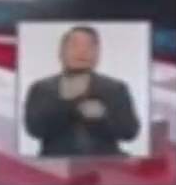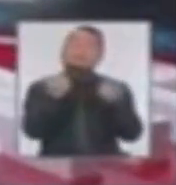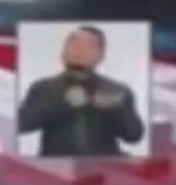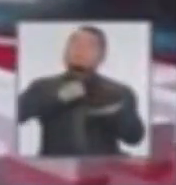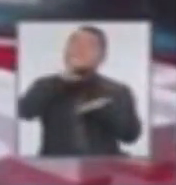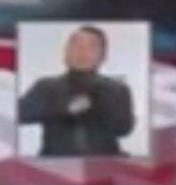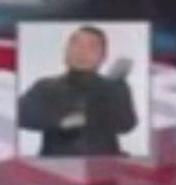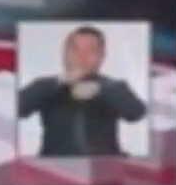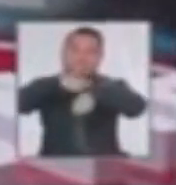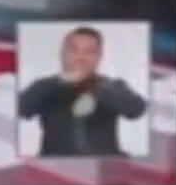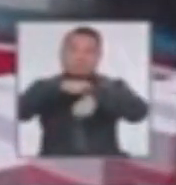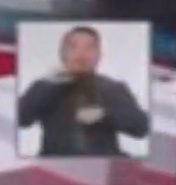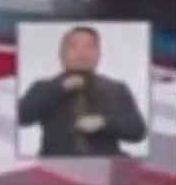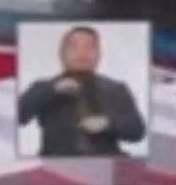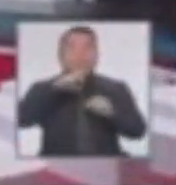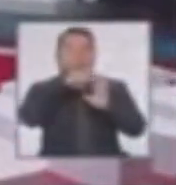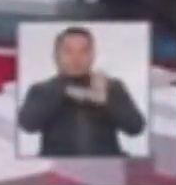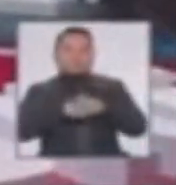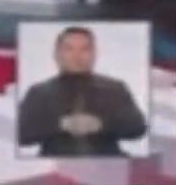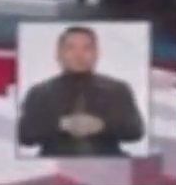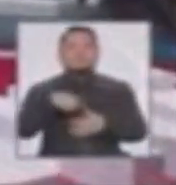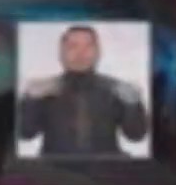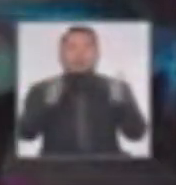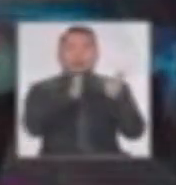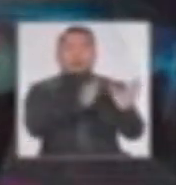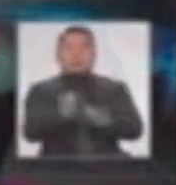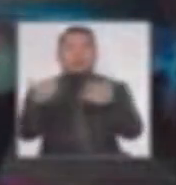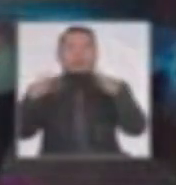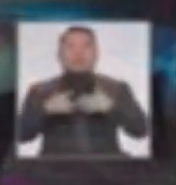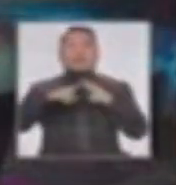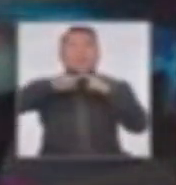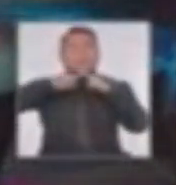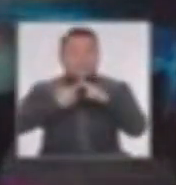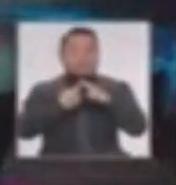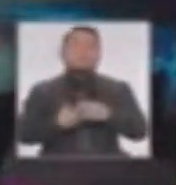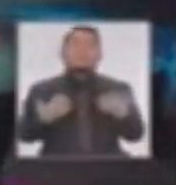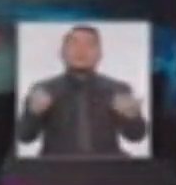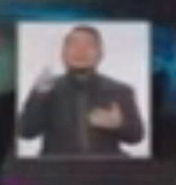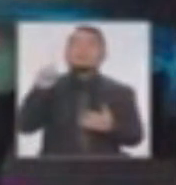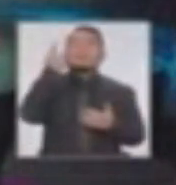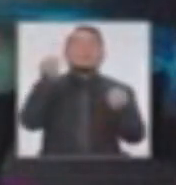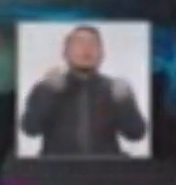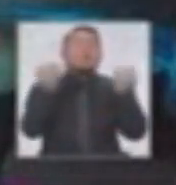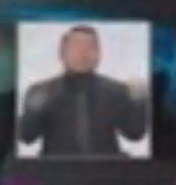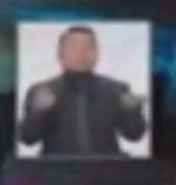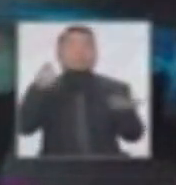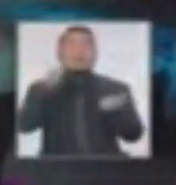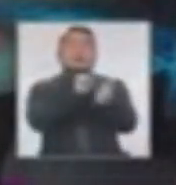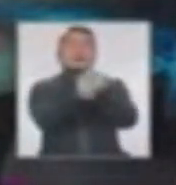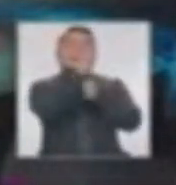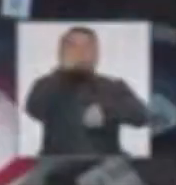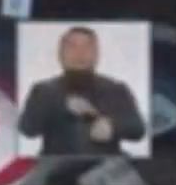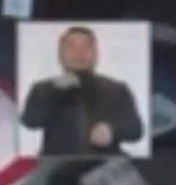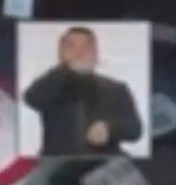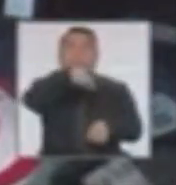un proceso. Es como funciona el sistema de justicia, que hay que mejorar muchísimas cosas, pero tú sabes que nuestra lucha en